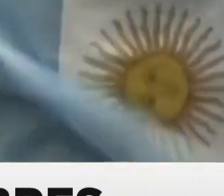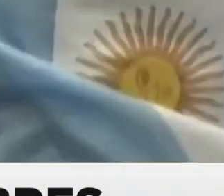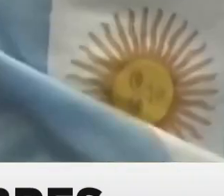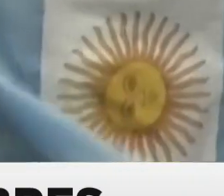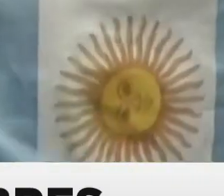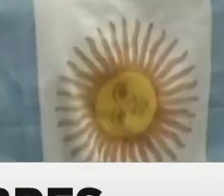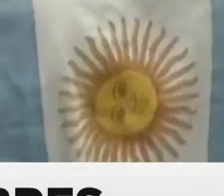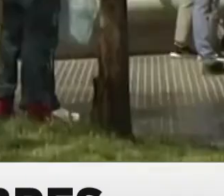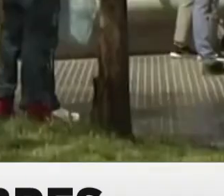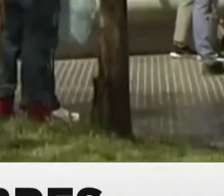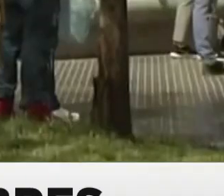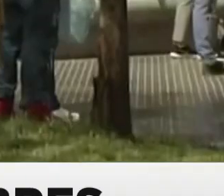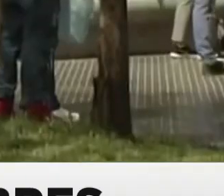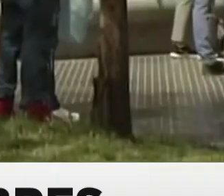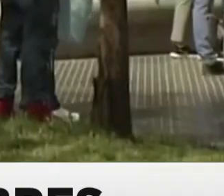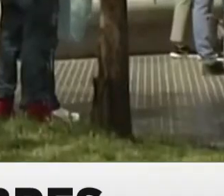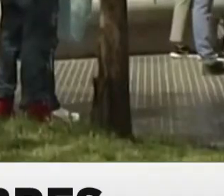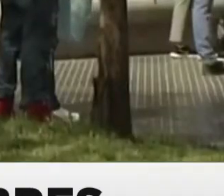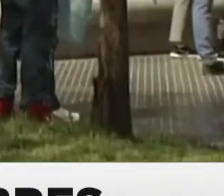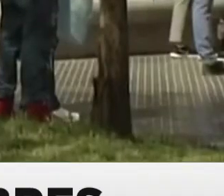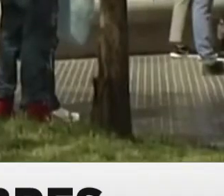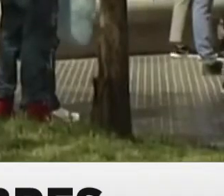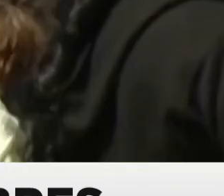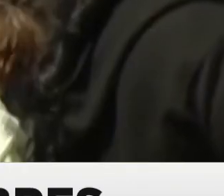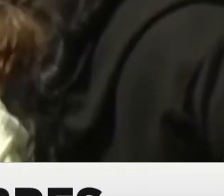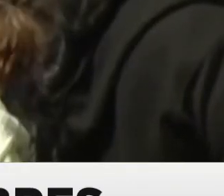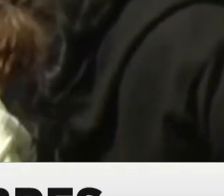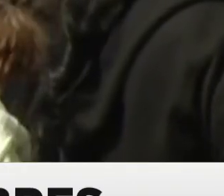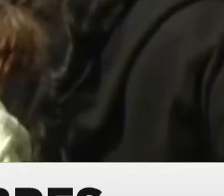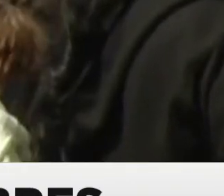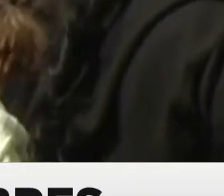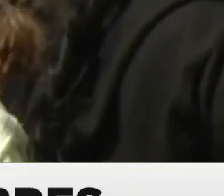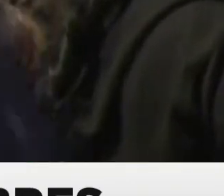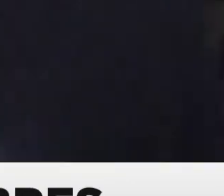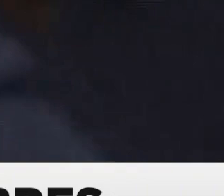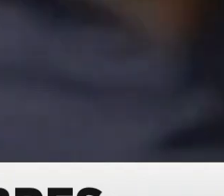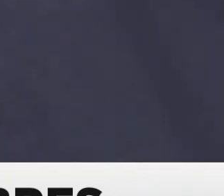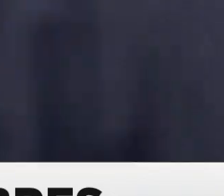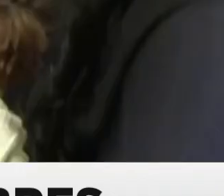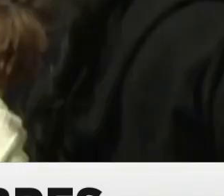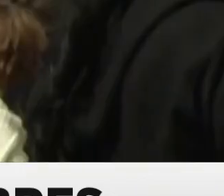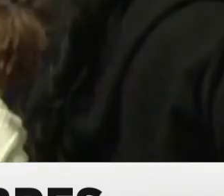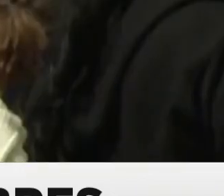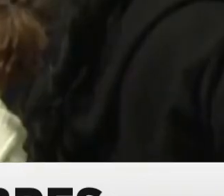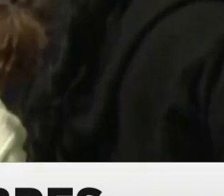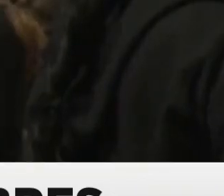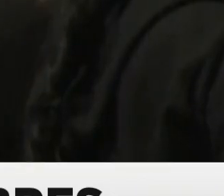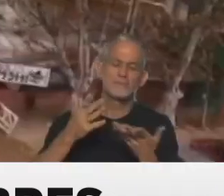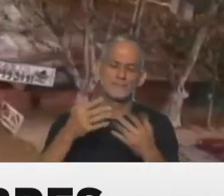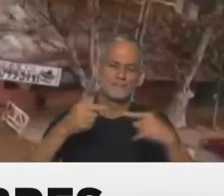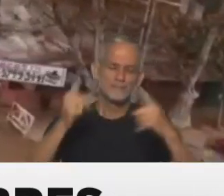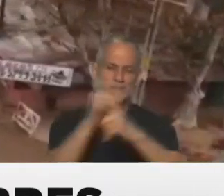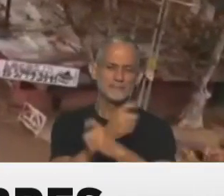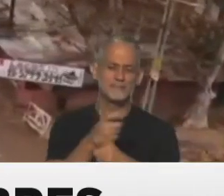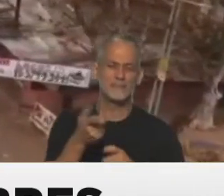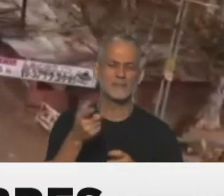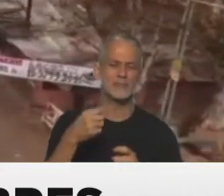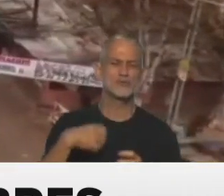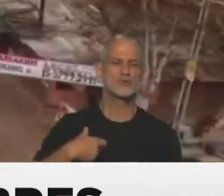54,2%, es decir, más de la mitad de los niños hasta los 14 años en Argentina es pobre.